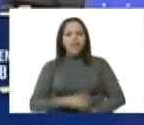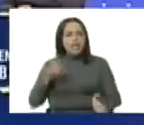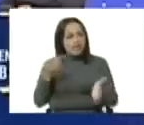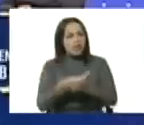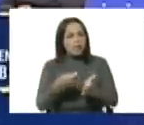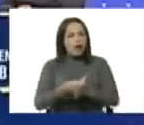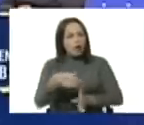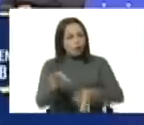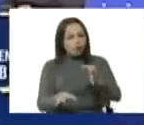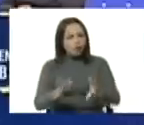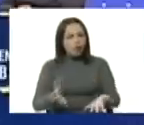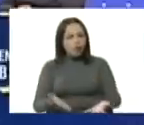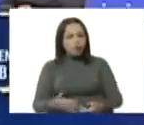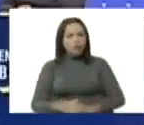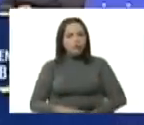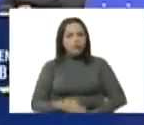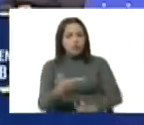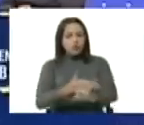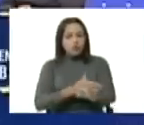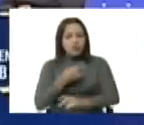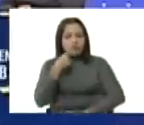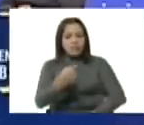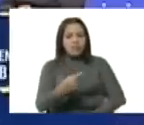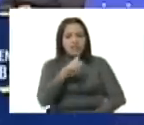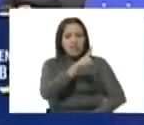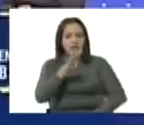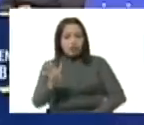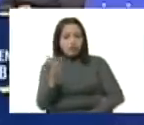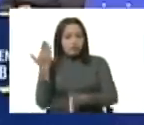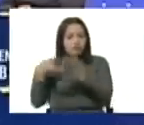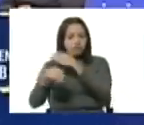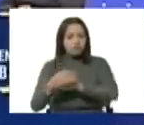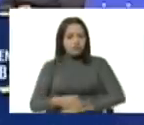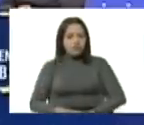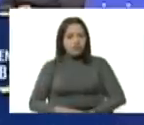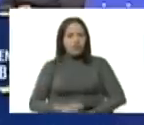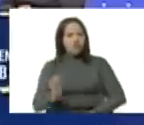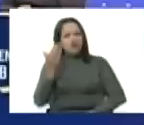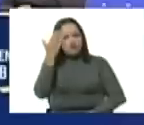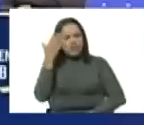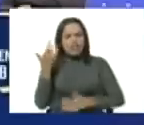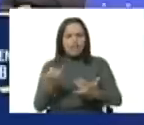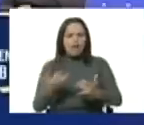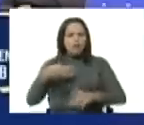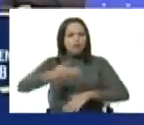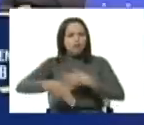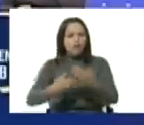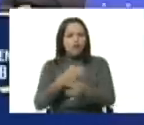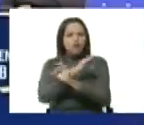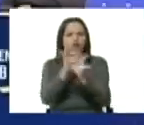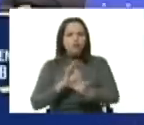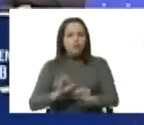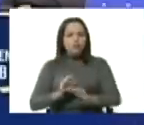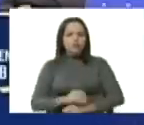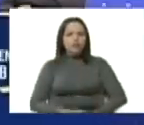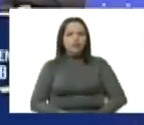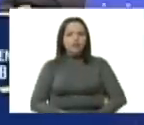justo. Yo lo dije en el discurso del 14. No sé si ya avanzaron en esa fórmula, Ricardo Menéndez.